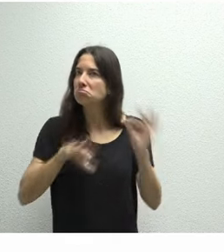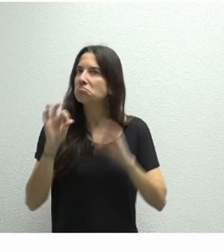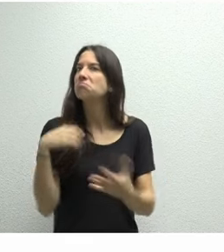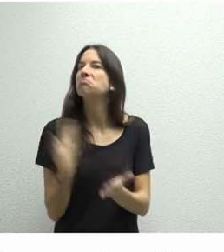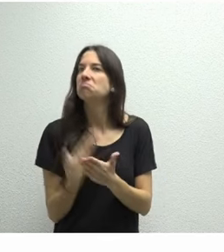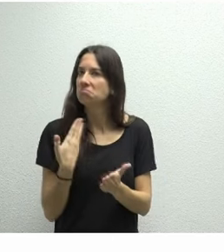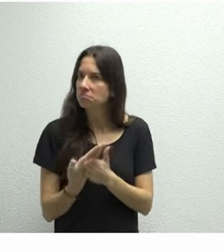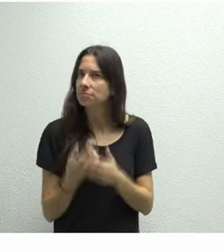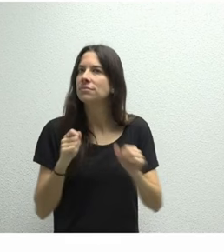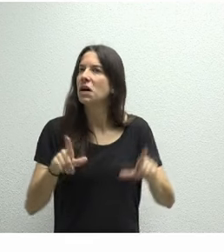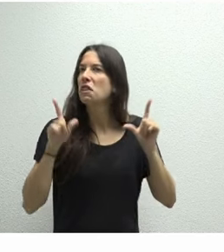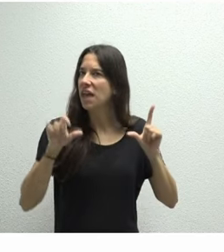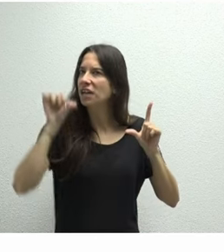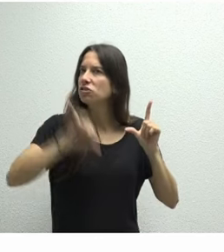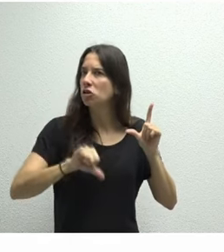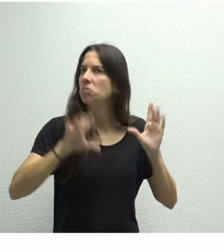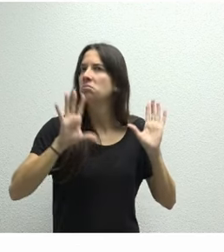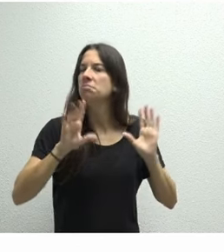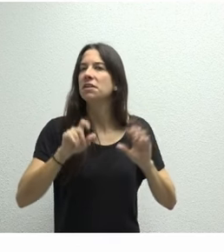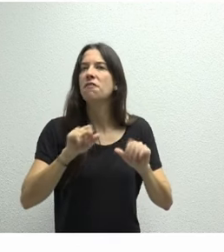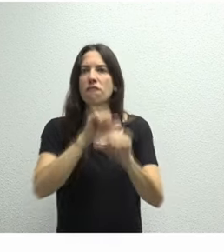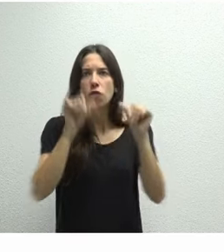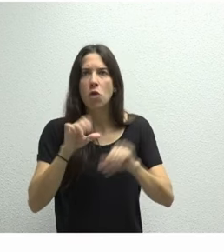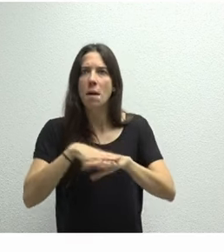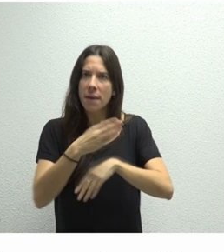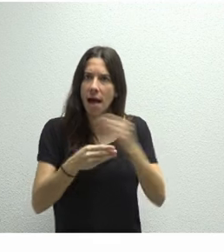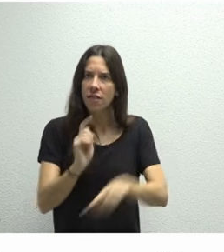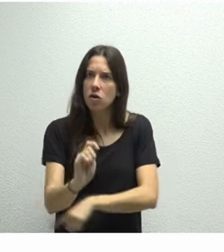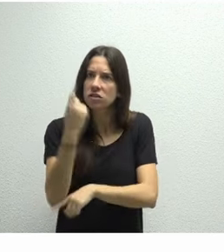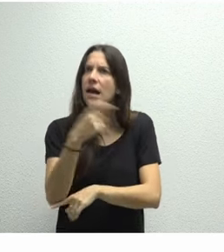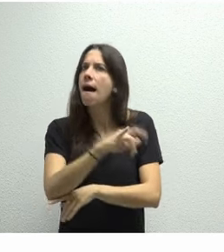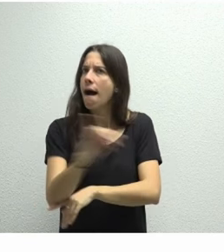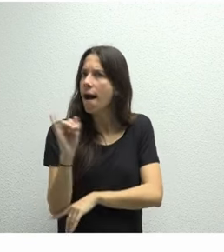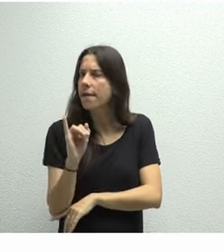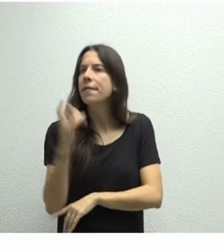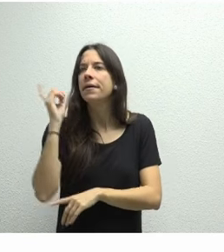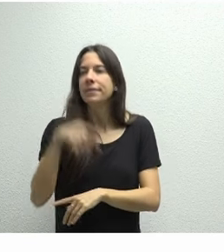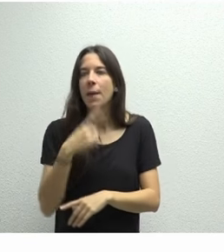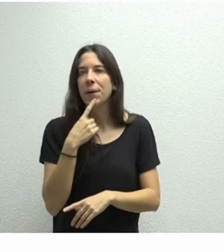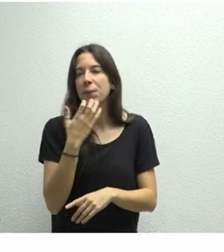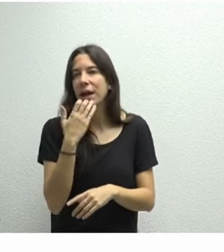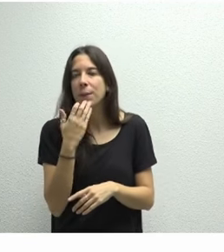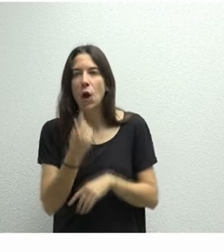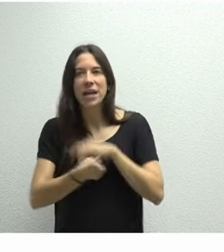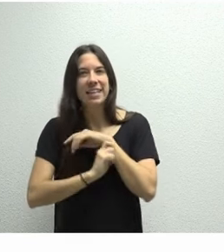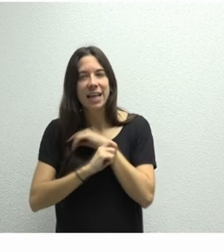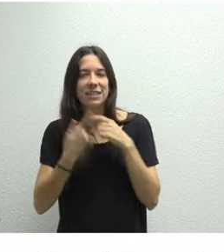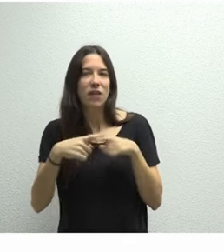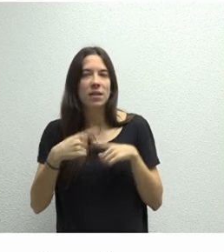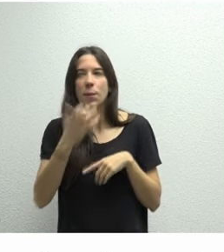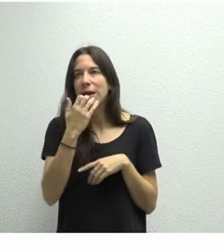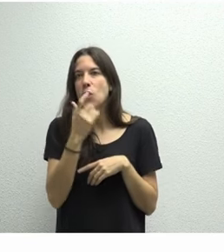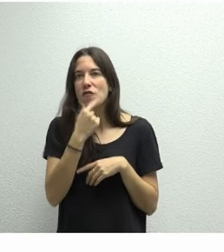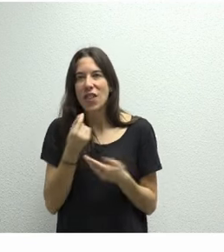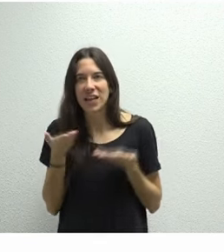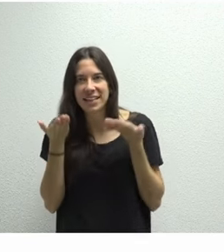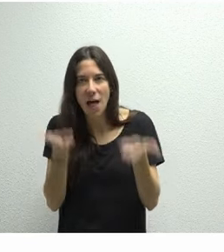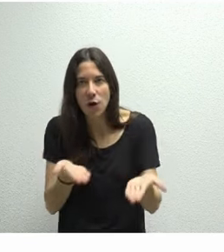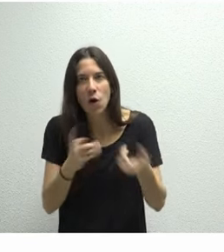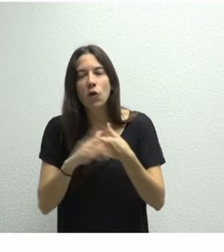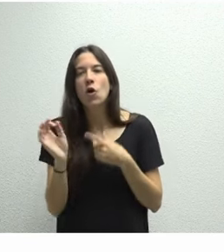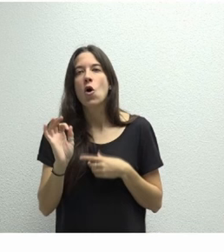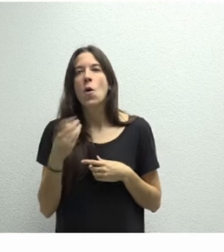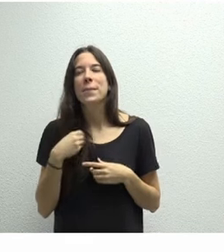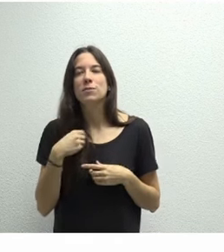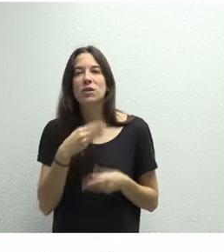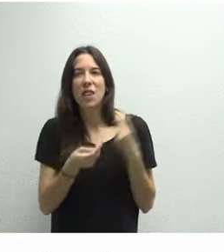están en el centro y hay fórmulas para hacerlo no y hay fórmulas a través de estrategias como facilitador como Bueno lo que se está haciendo pues